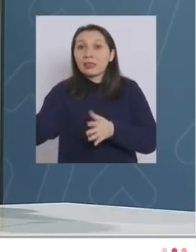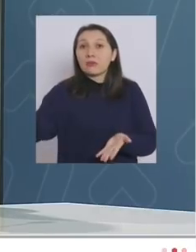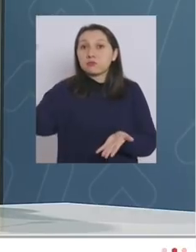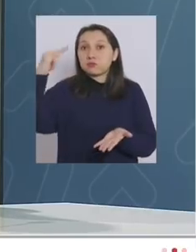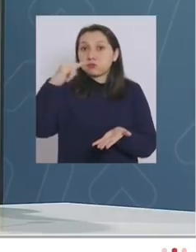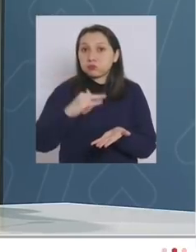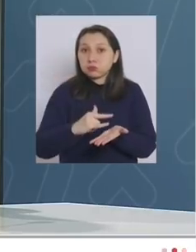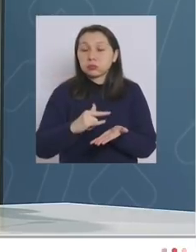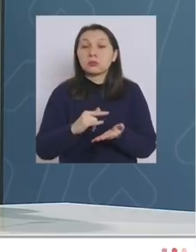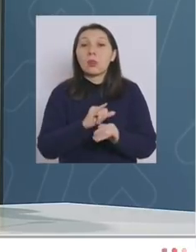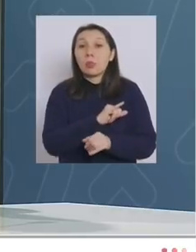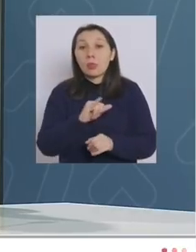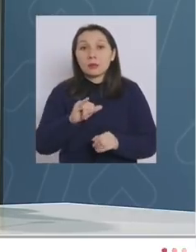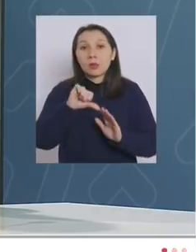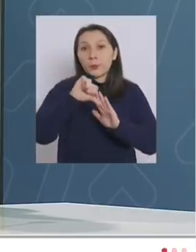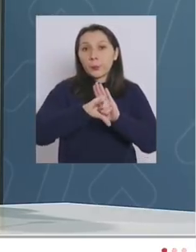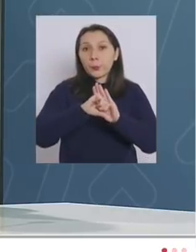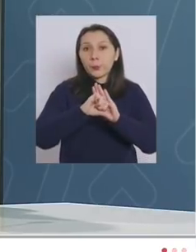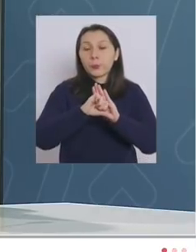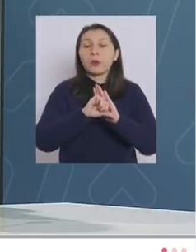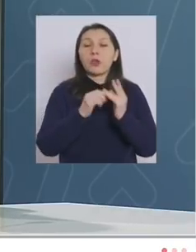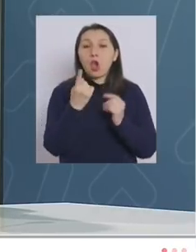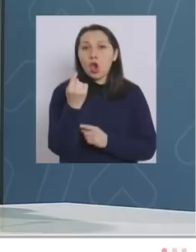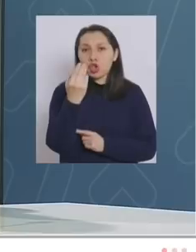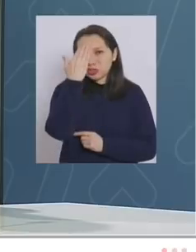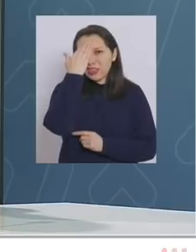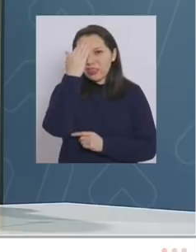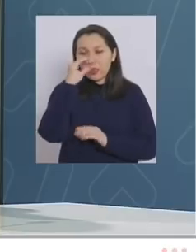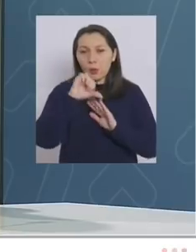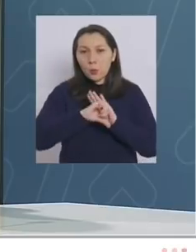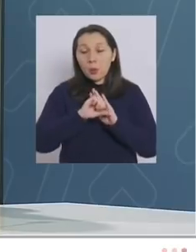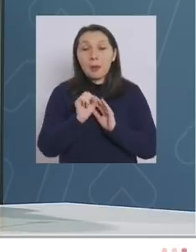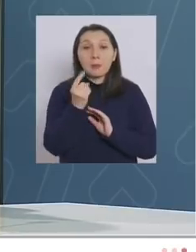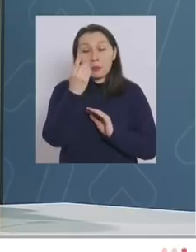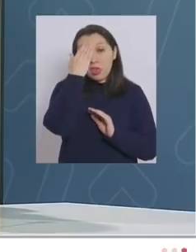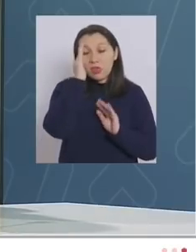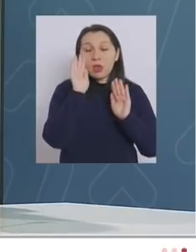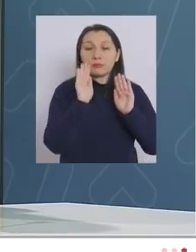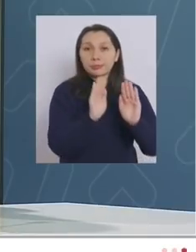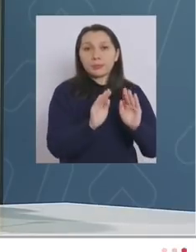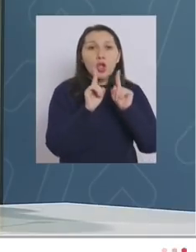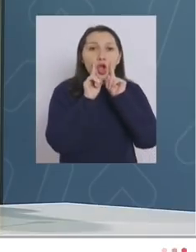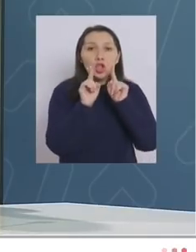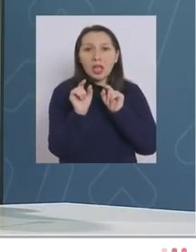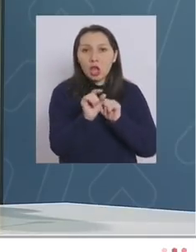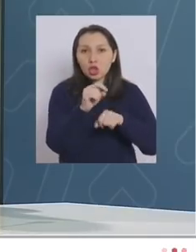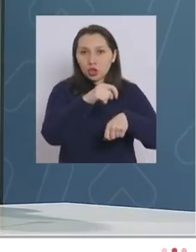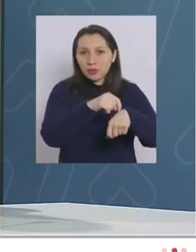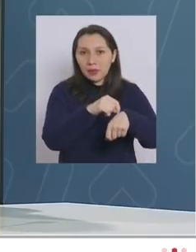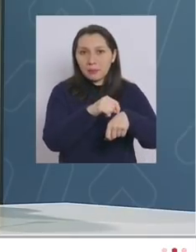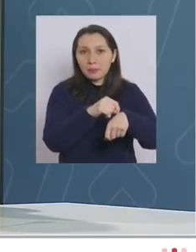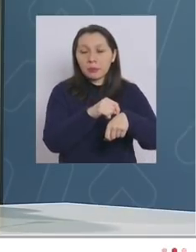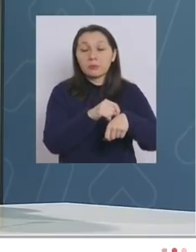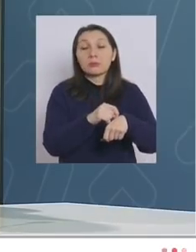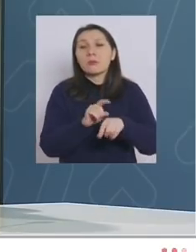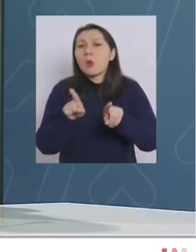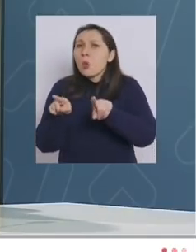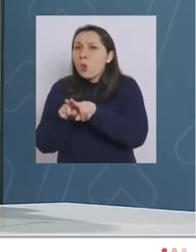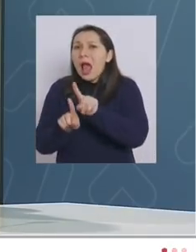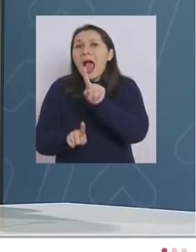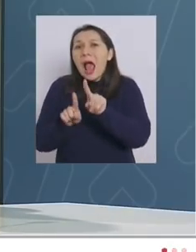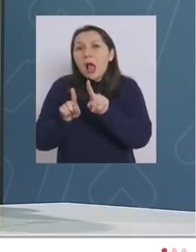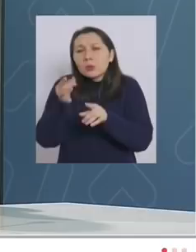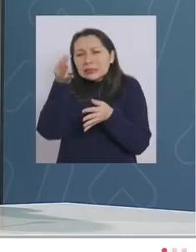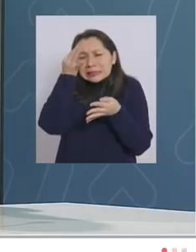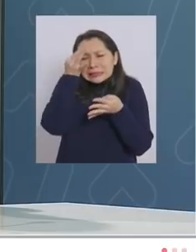ingreso, realizar una cuarentena de viajeros de 11 días y los primeros días en un hotel de tránsito. No obstante, existen